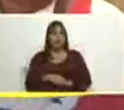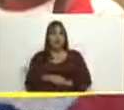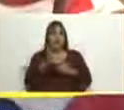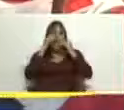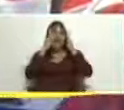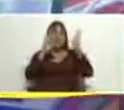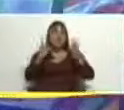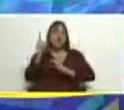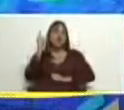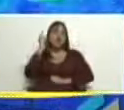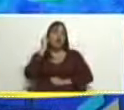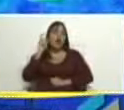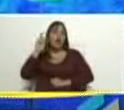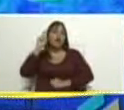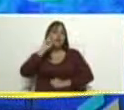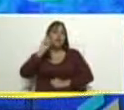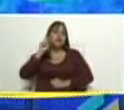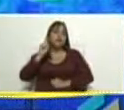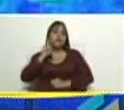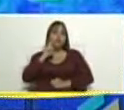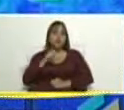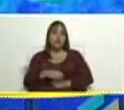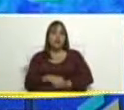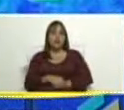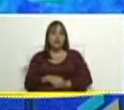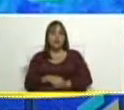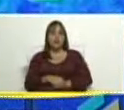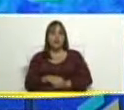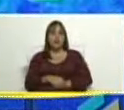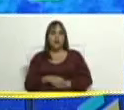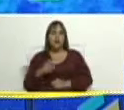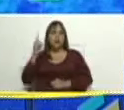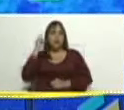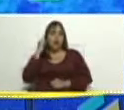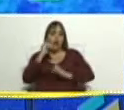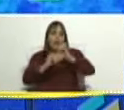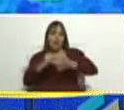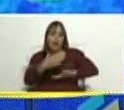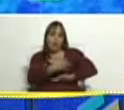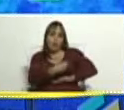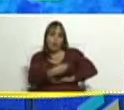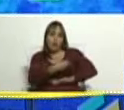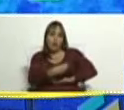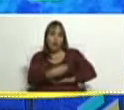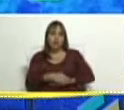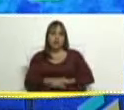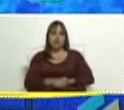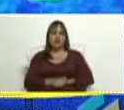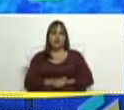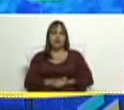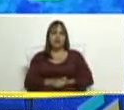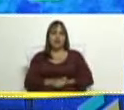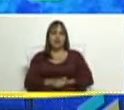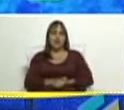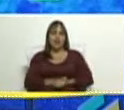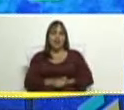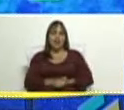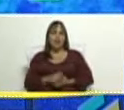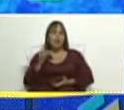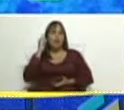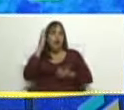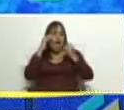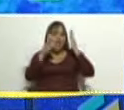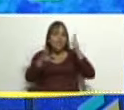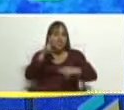atención de mujeres gestantes, mujeres que amamantan y mujeres que atienden niños y niñas